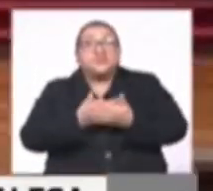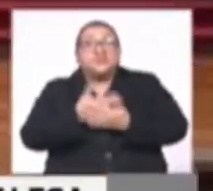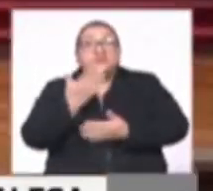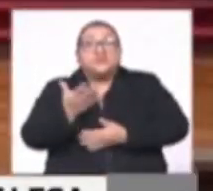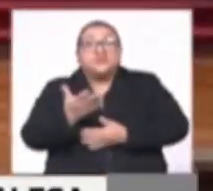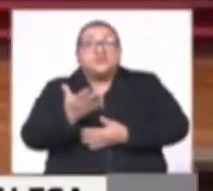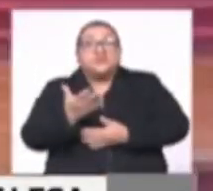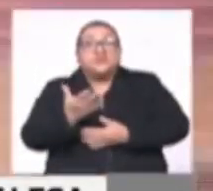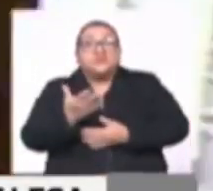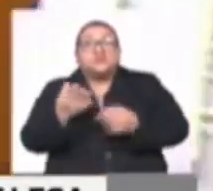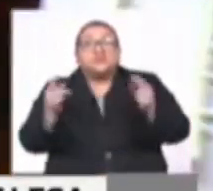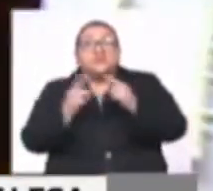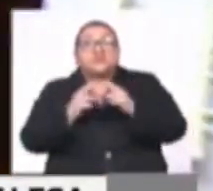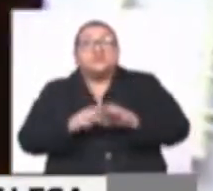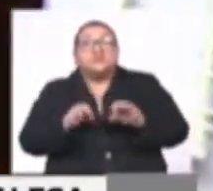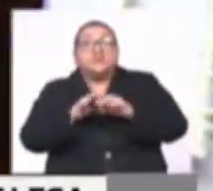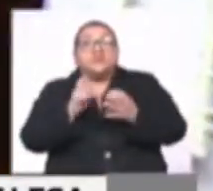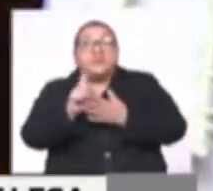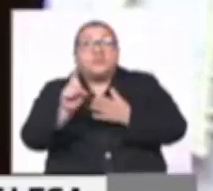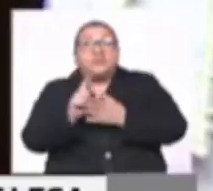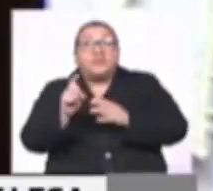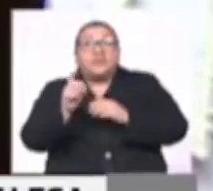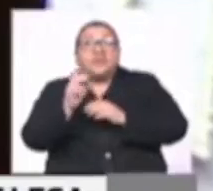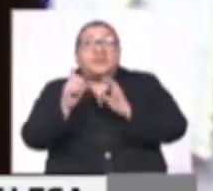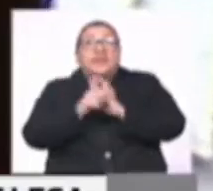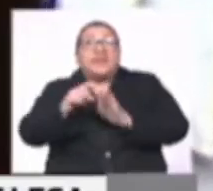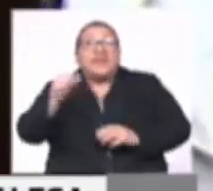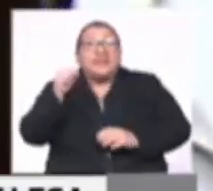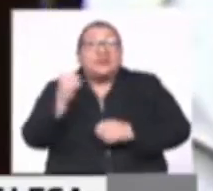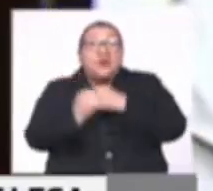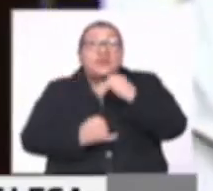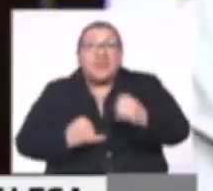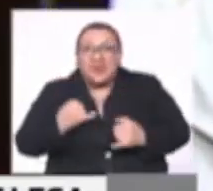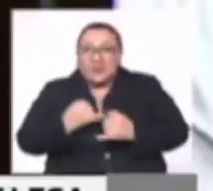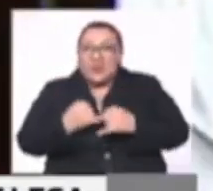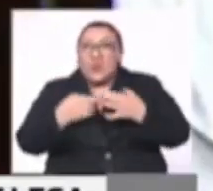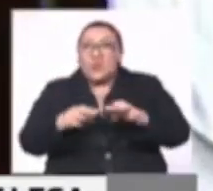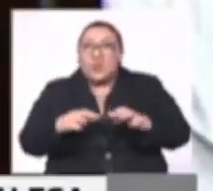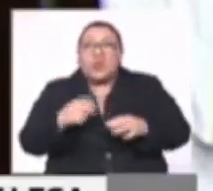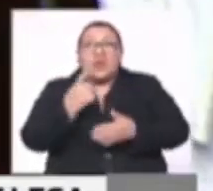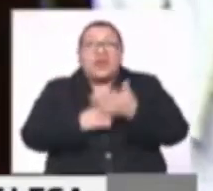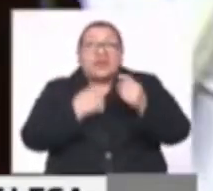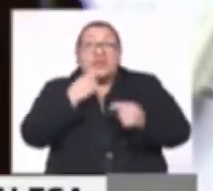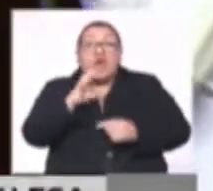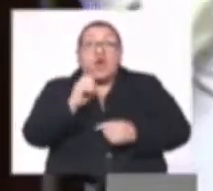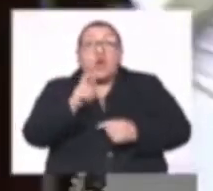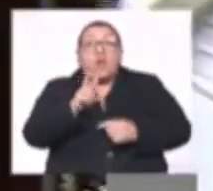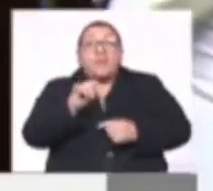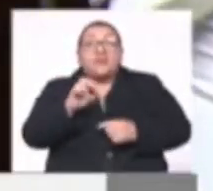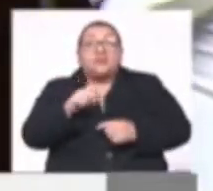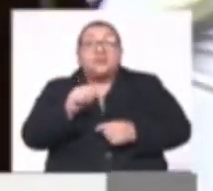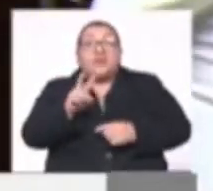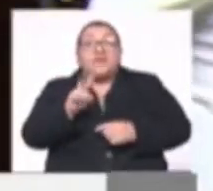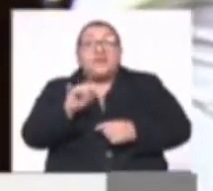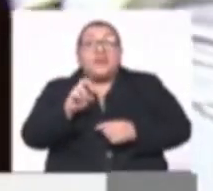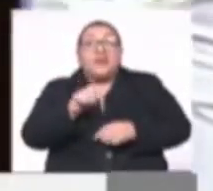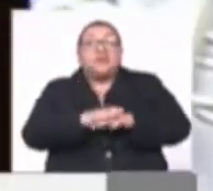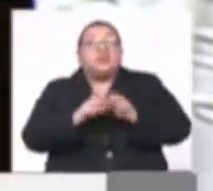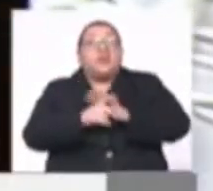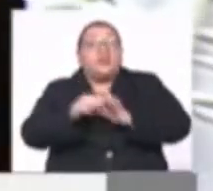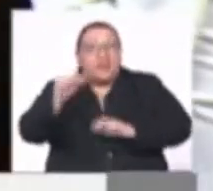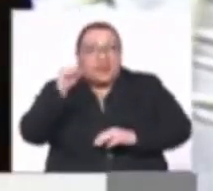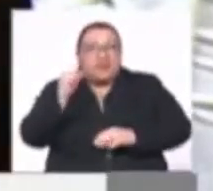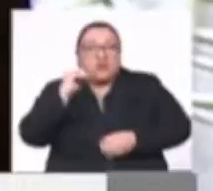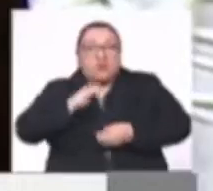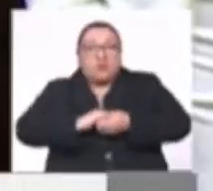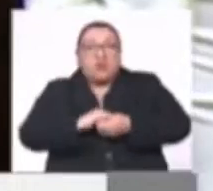se encuentra en acorde a las disposiciones del derecho internacional público, dado que la Convención de Viena sobre el derecho de los tratados